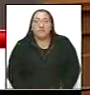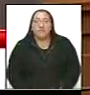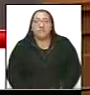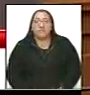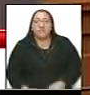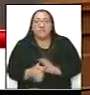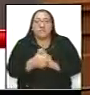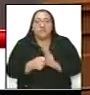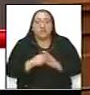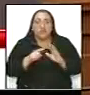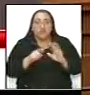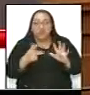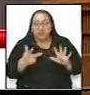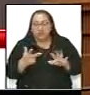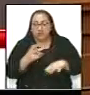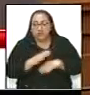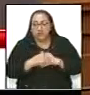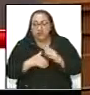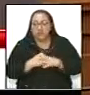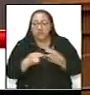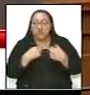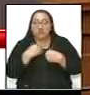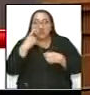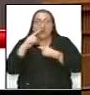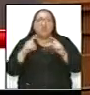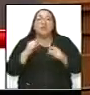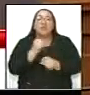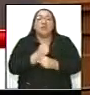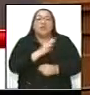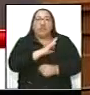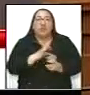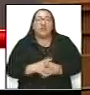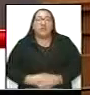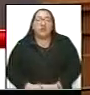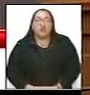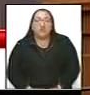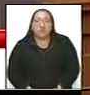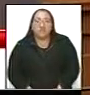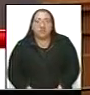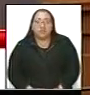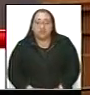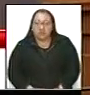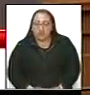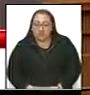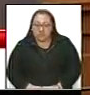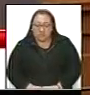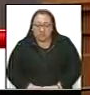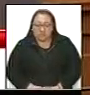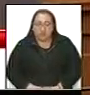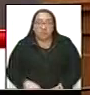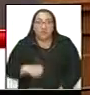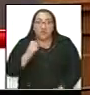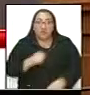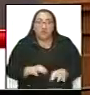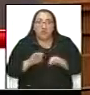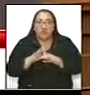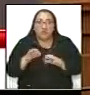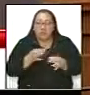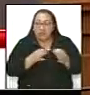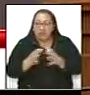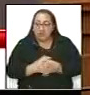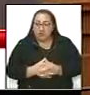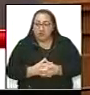artículo 18, respecto a la potestad de supervisión y fiscalización, creo que es indispensable que se haga una